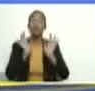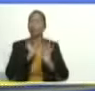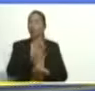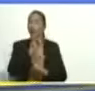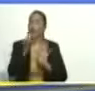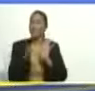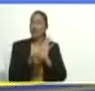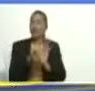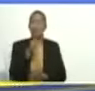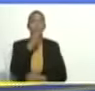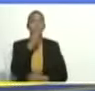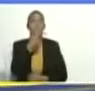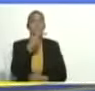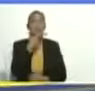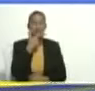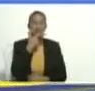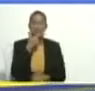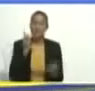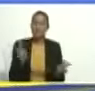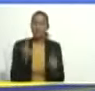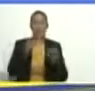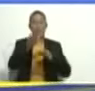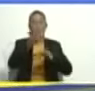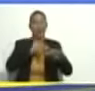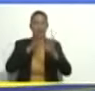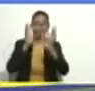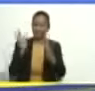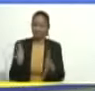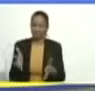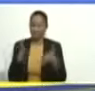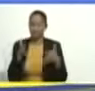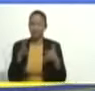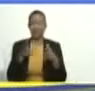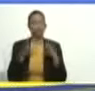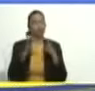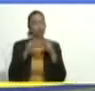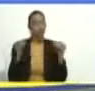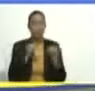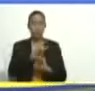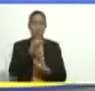esplendorosa. Aplastante, absoluta, total,